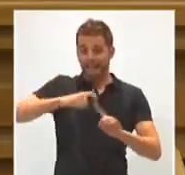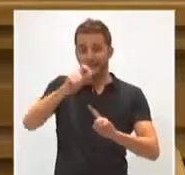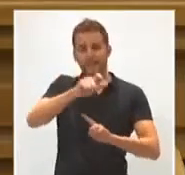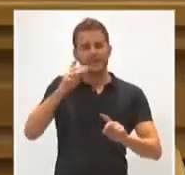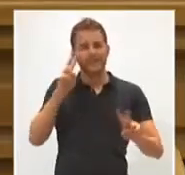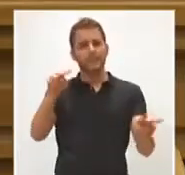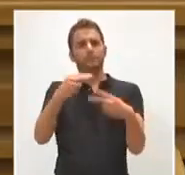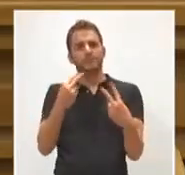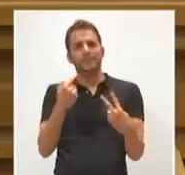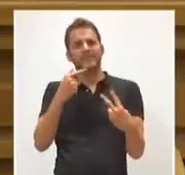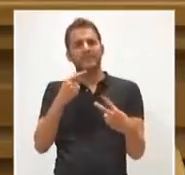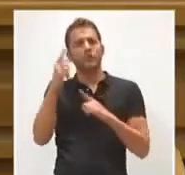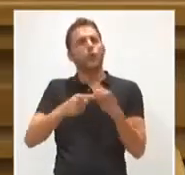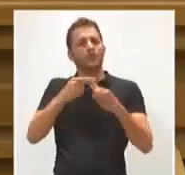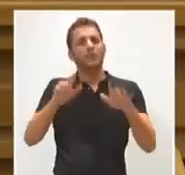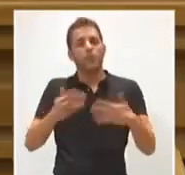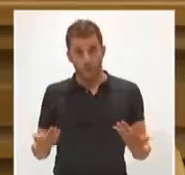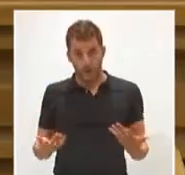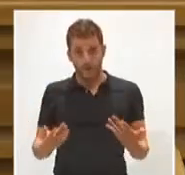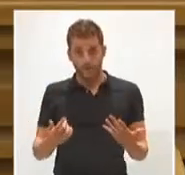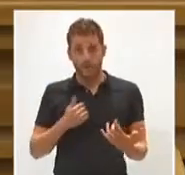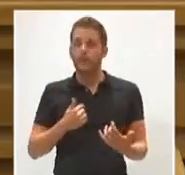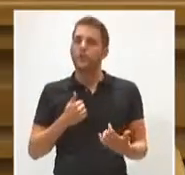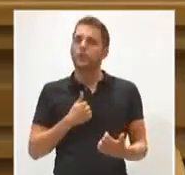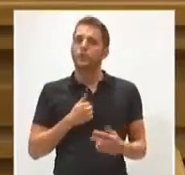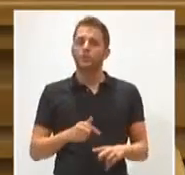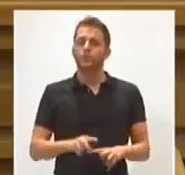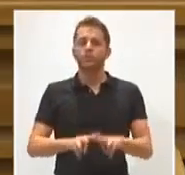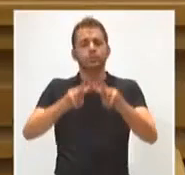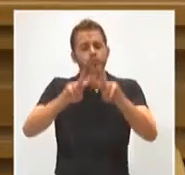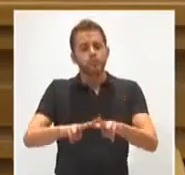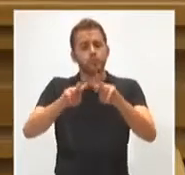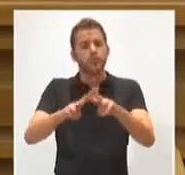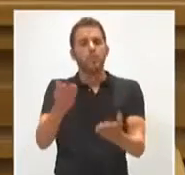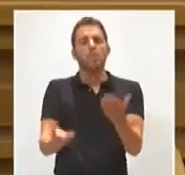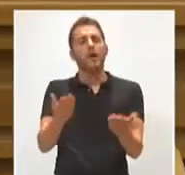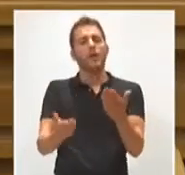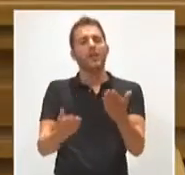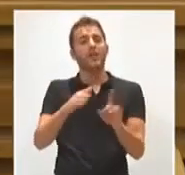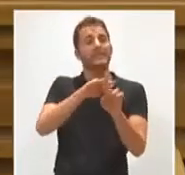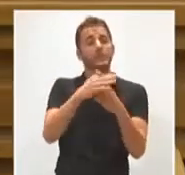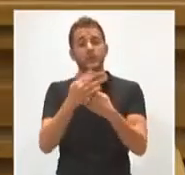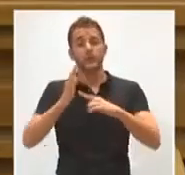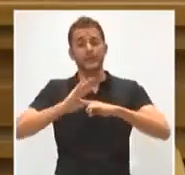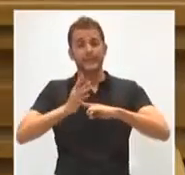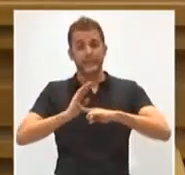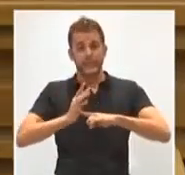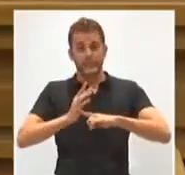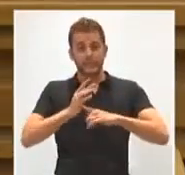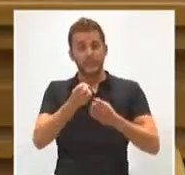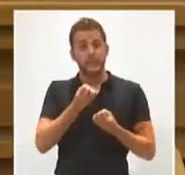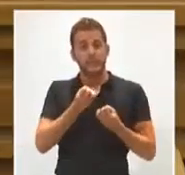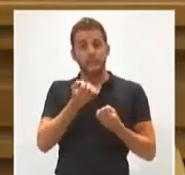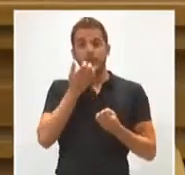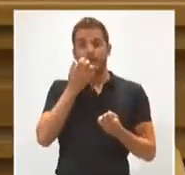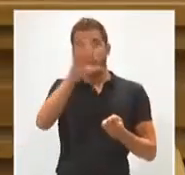debe esta radiografía en movimiento yo puedo hacerle el análisis de la situación de la región en comparación con el resto